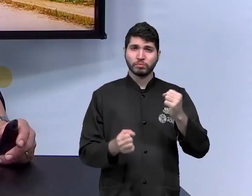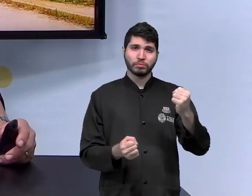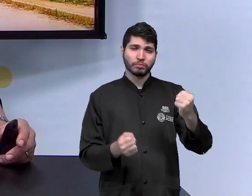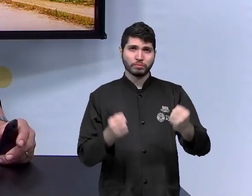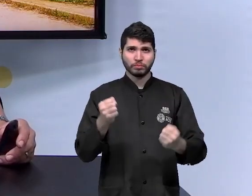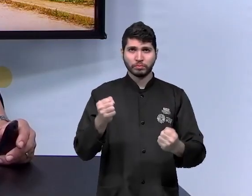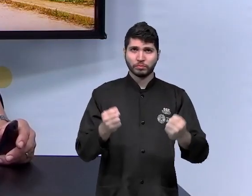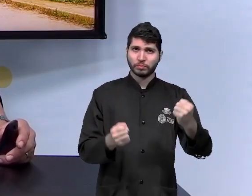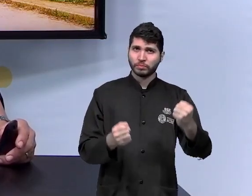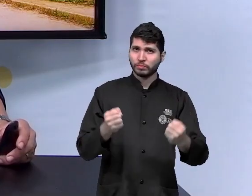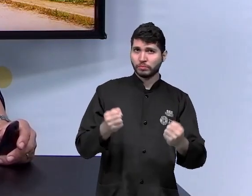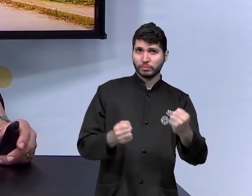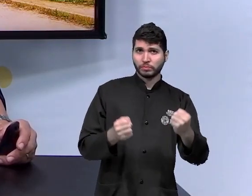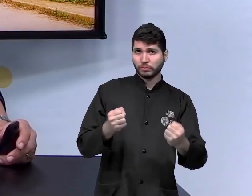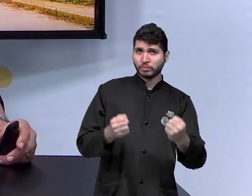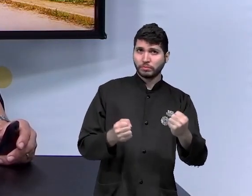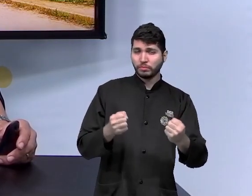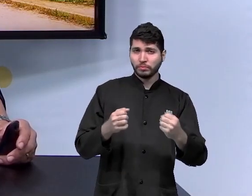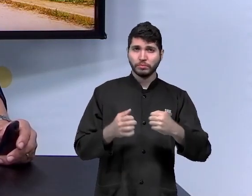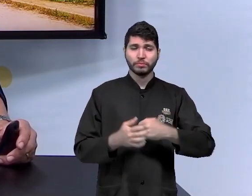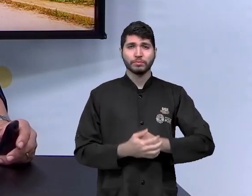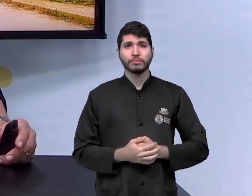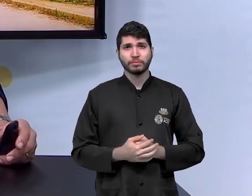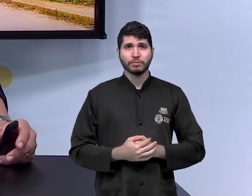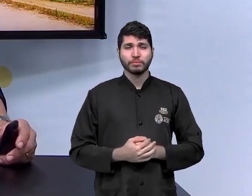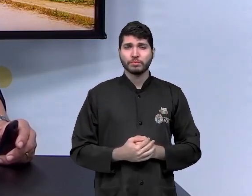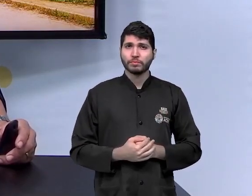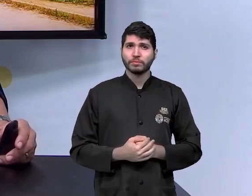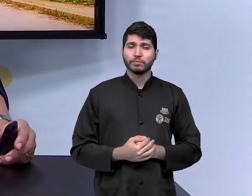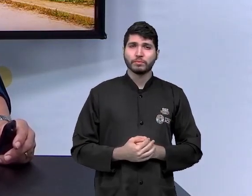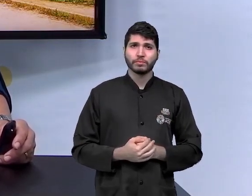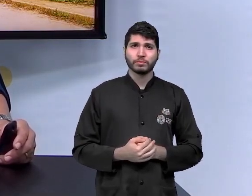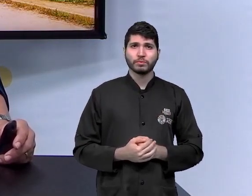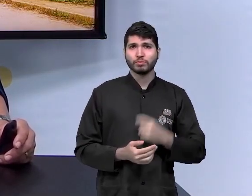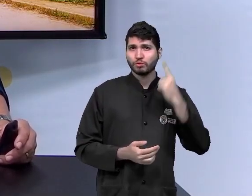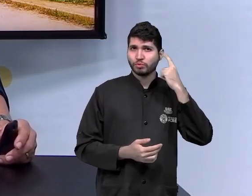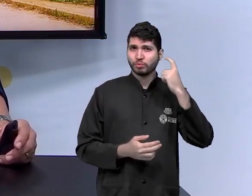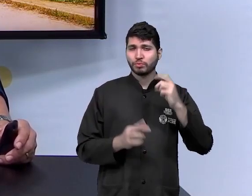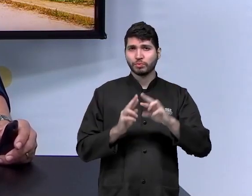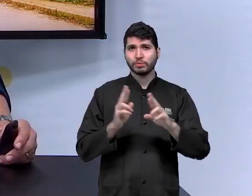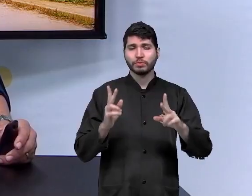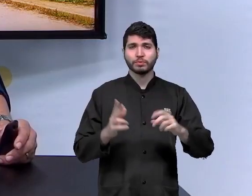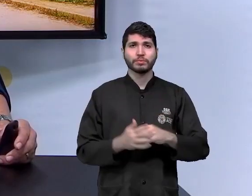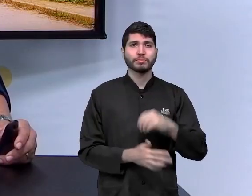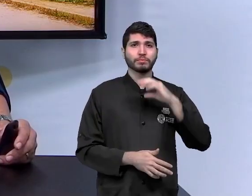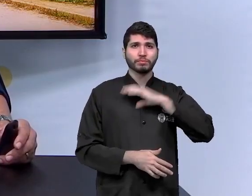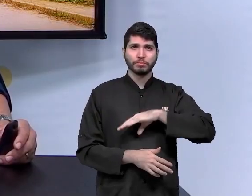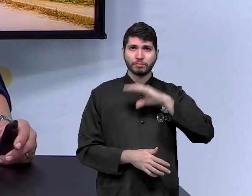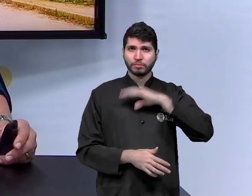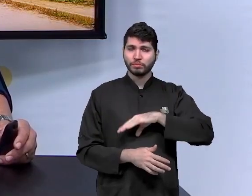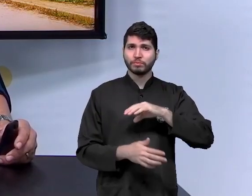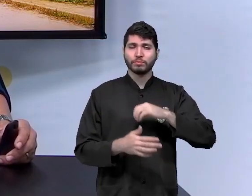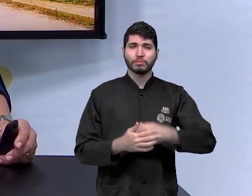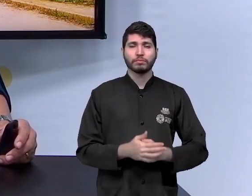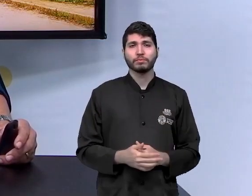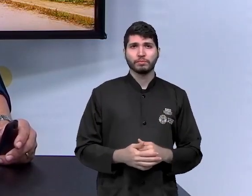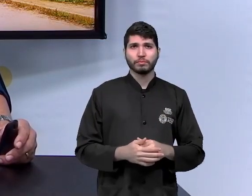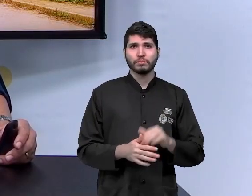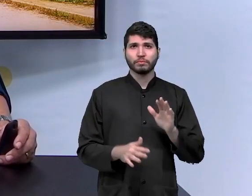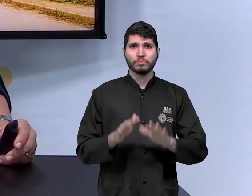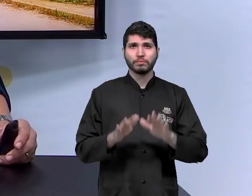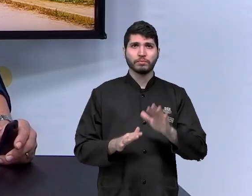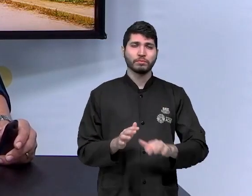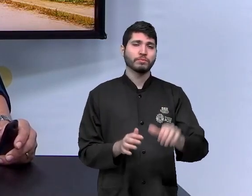vogal, otra vogal que es abierta, o A, ejemplo. Y en portugués a veces tenemos